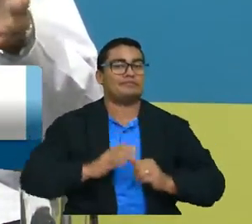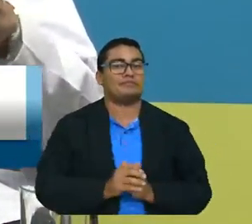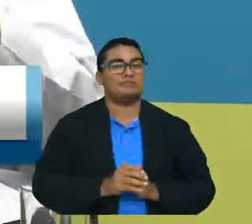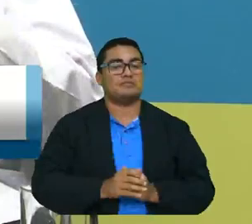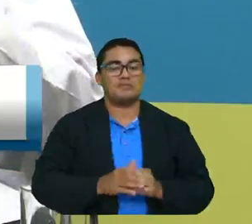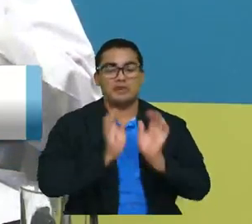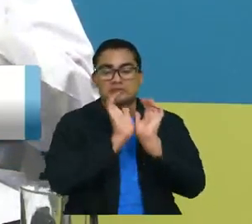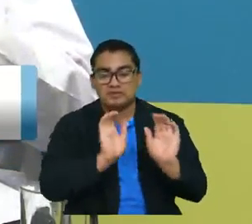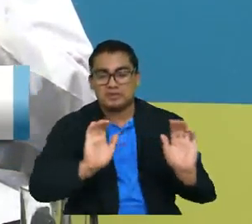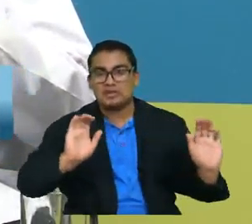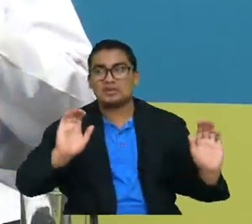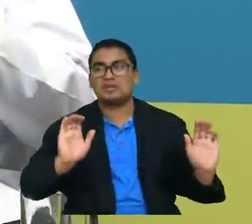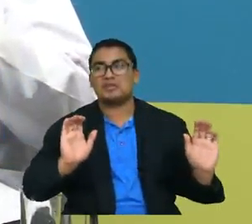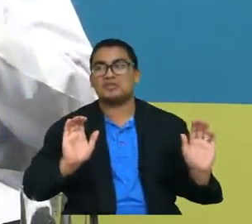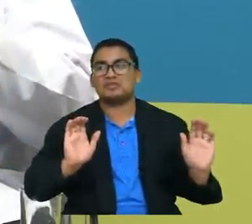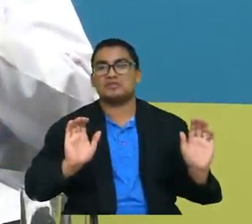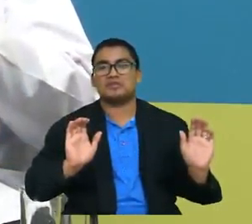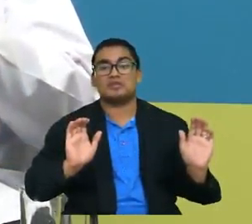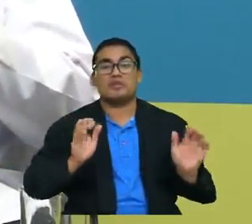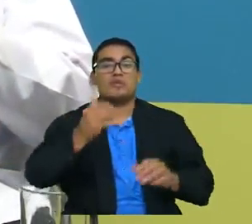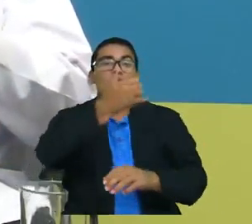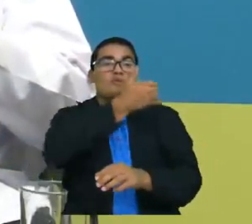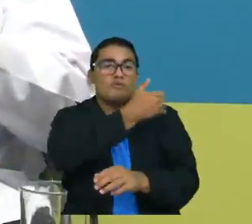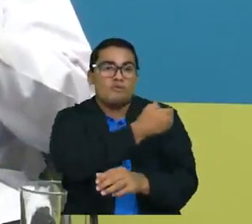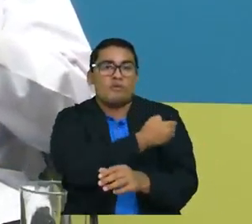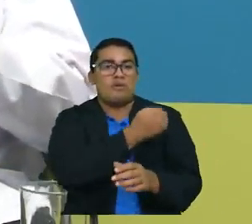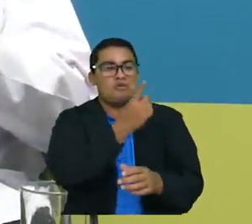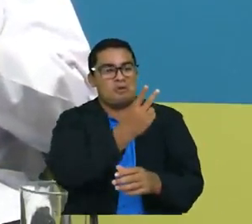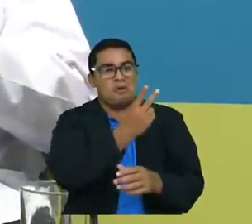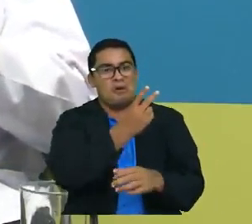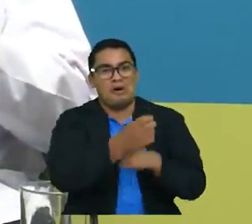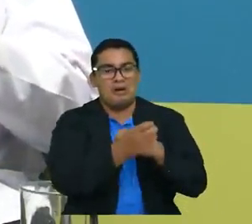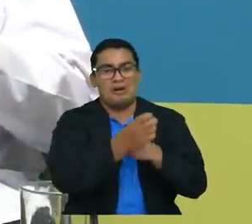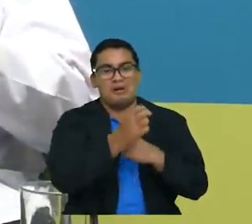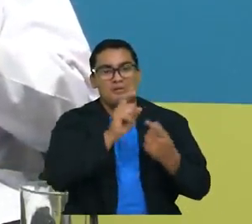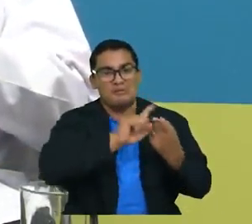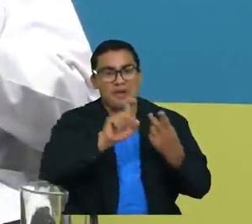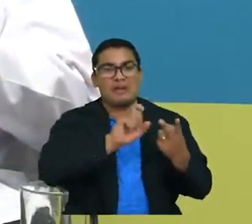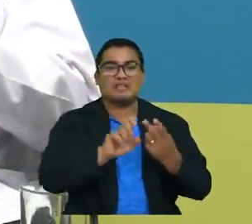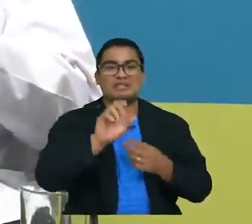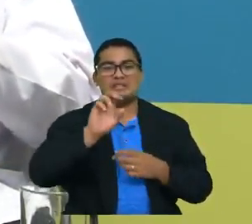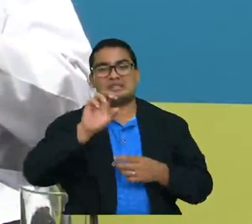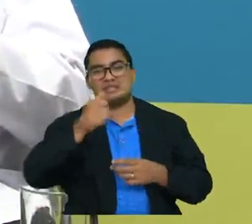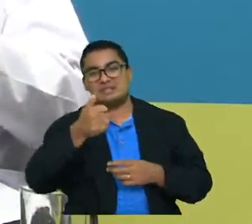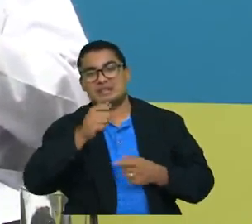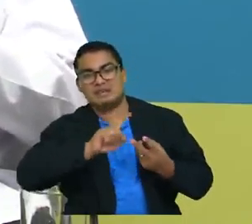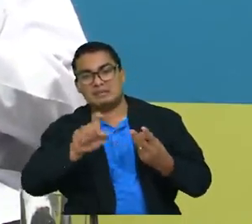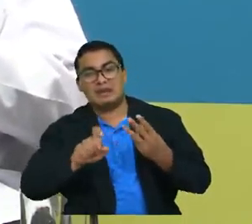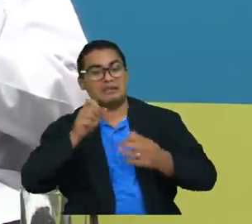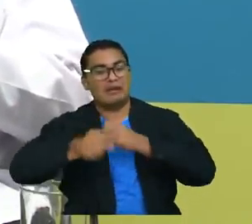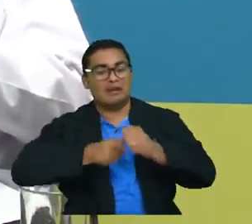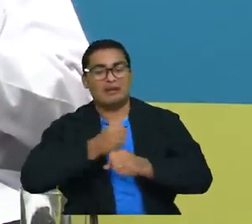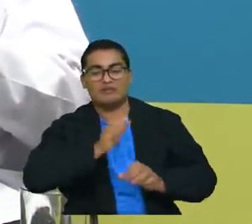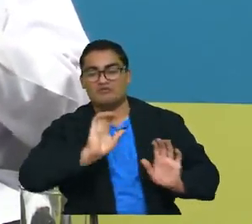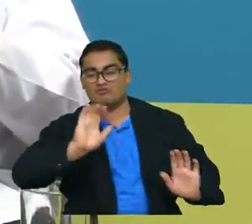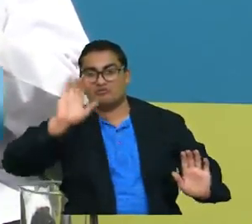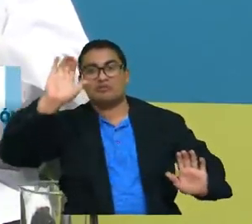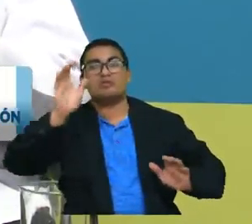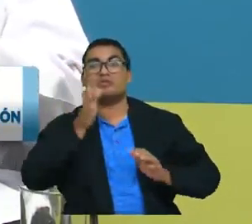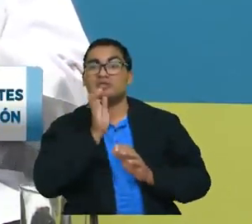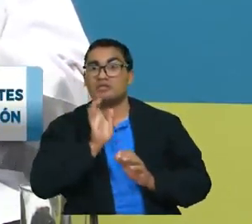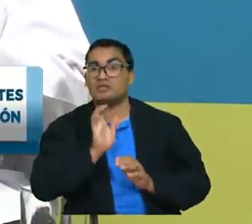en los niños, nosotros cumplimos esquemas, 2, 4 y 6 meses, y las diferentes edades se van aplicando las vacunas.